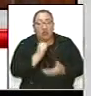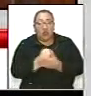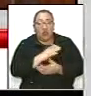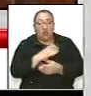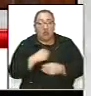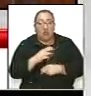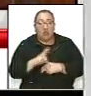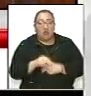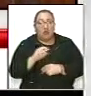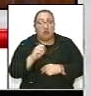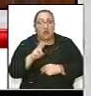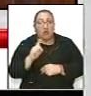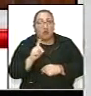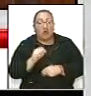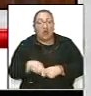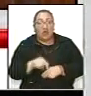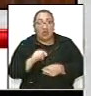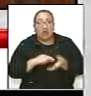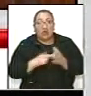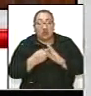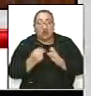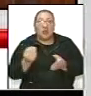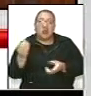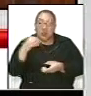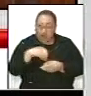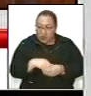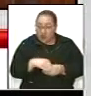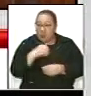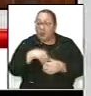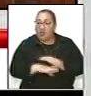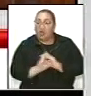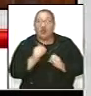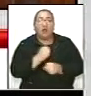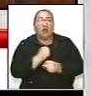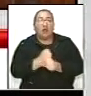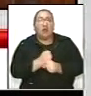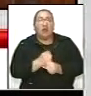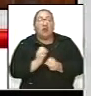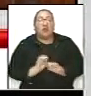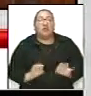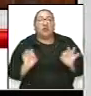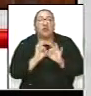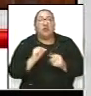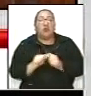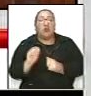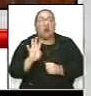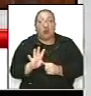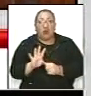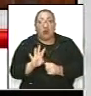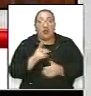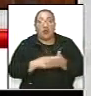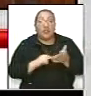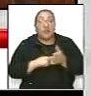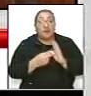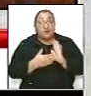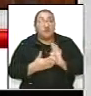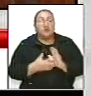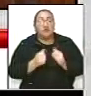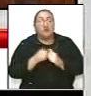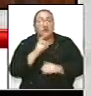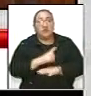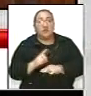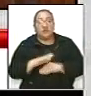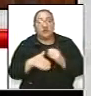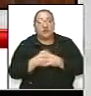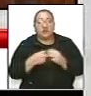al 2021. En ella se incluye en el lineamiento prioritario número 4, que se refiere al desarrollo